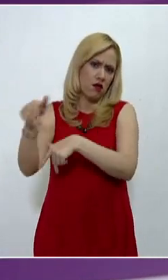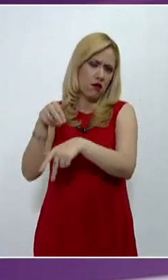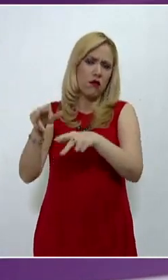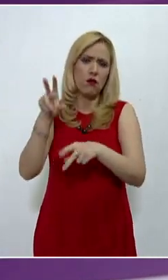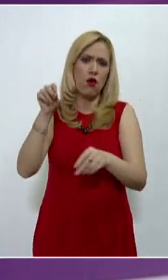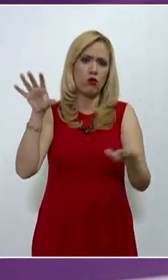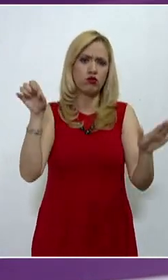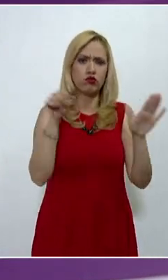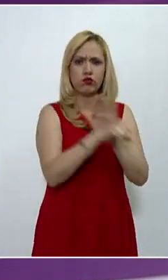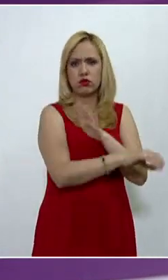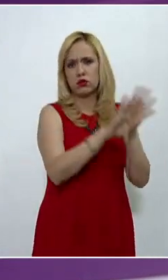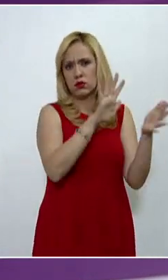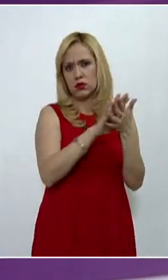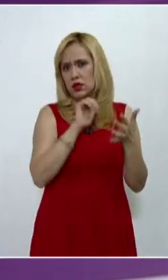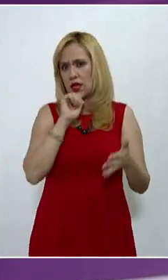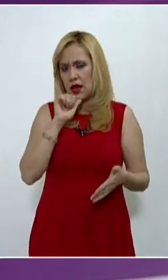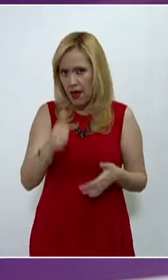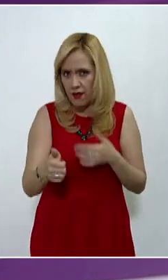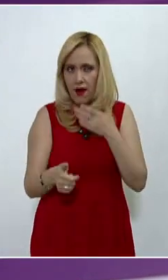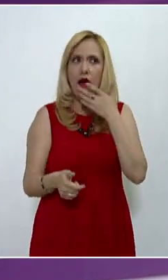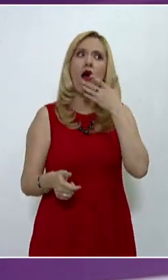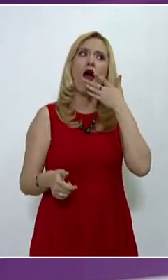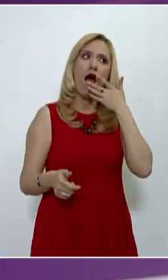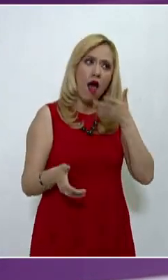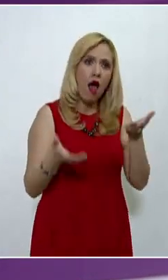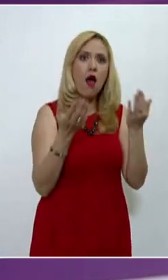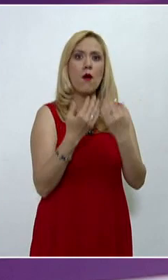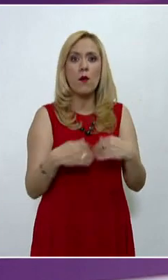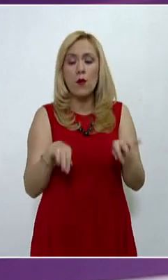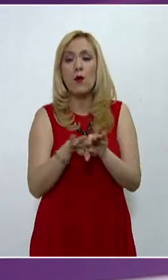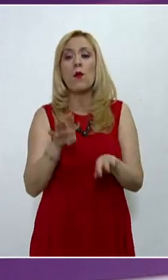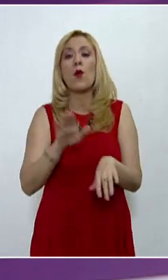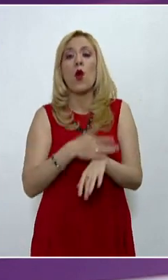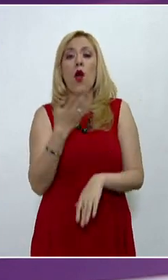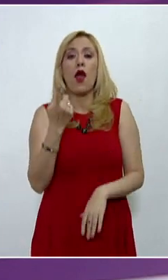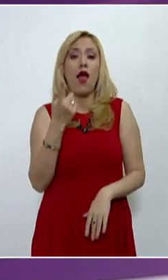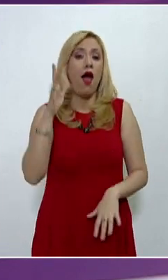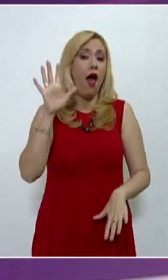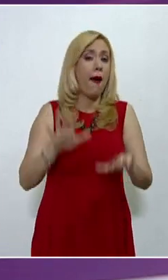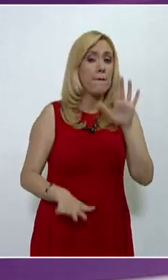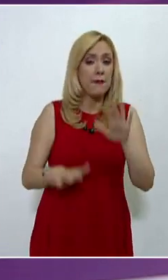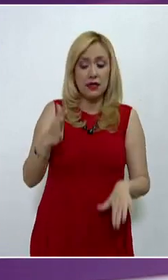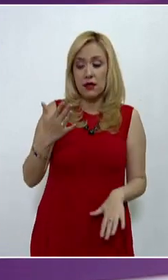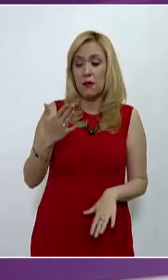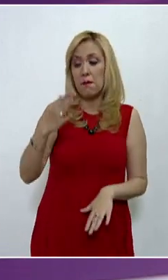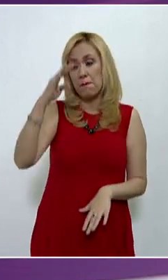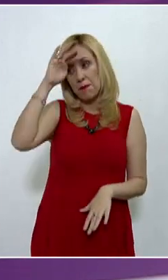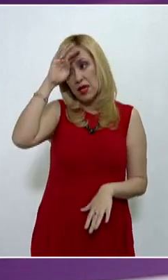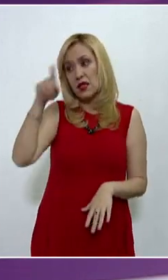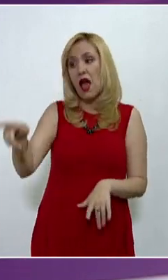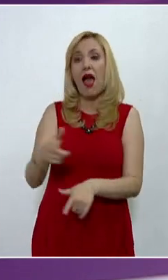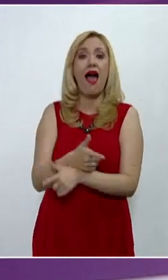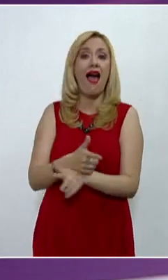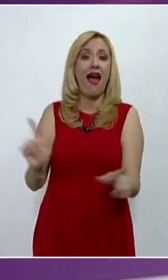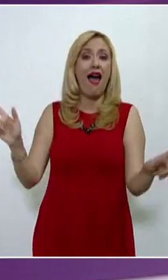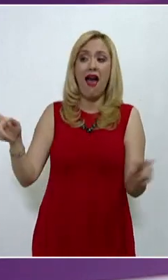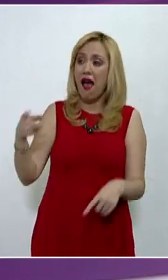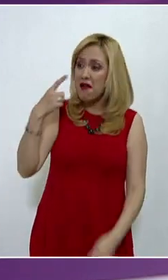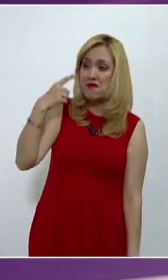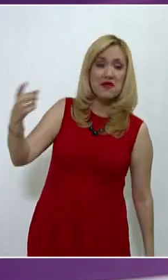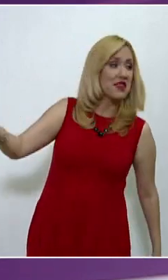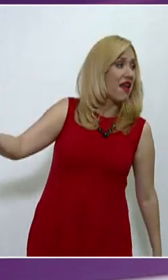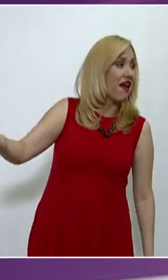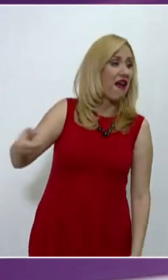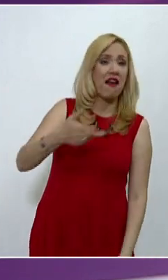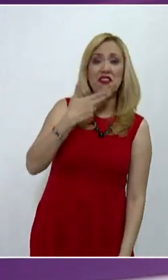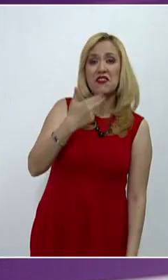Eso me parece muy, muy importante, porque en ocasiones da la impresión de que enfrentar el proceso en libertad es sinónimo de impunidad